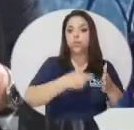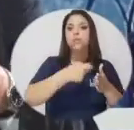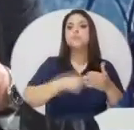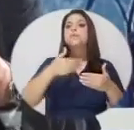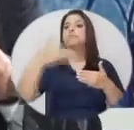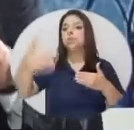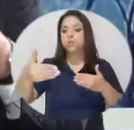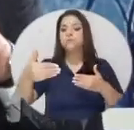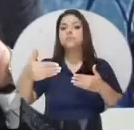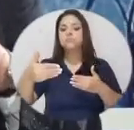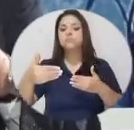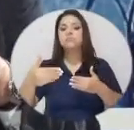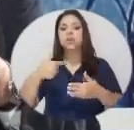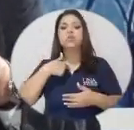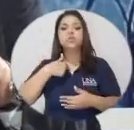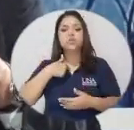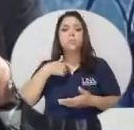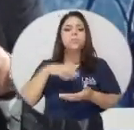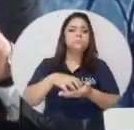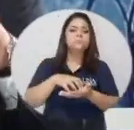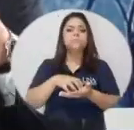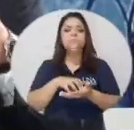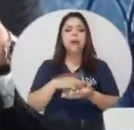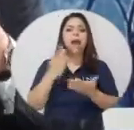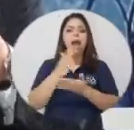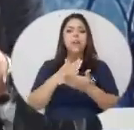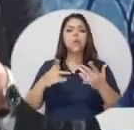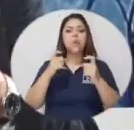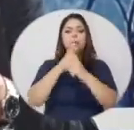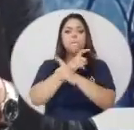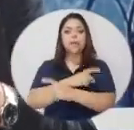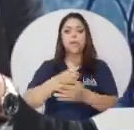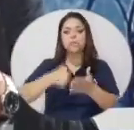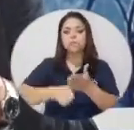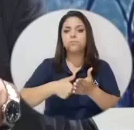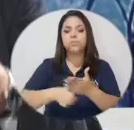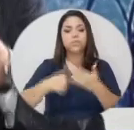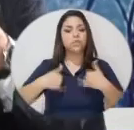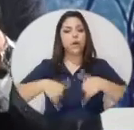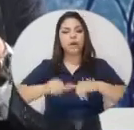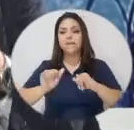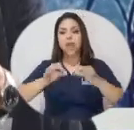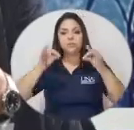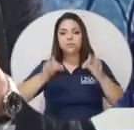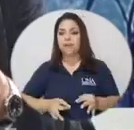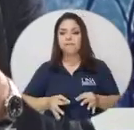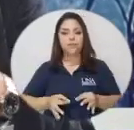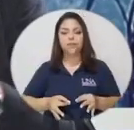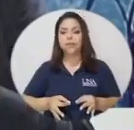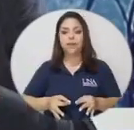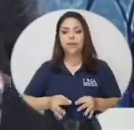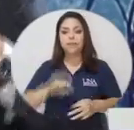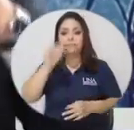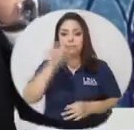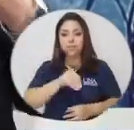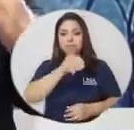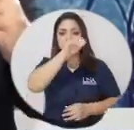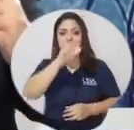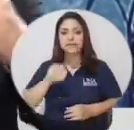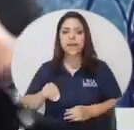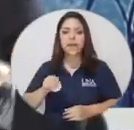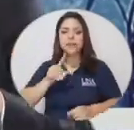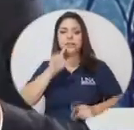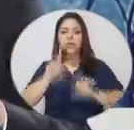esta parte. Digo, es una elección compleja, es una elección todavía no definida y que los porcentajes de las